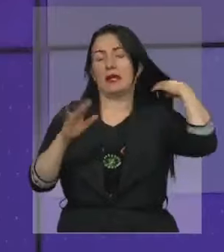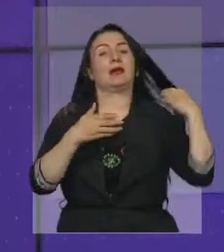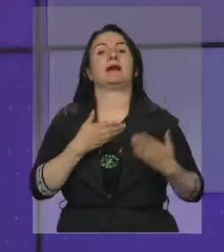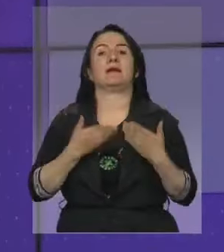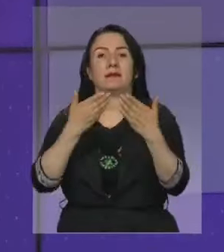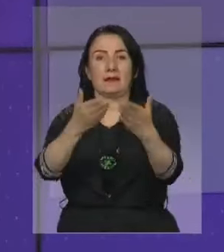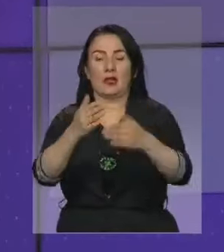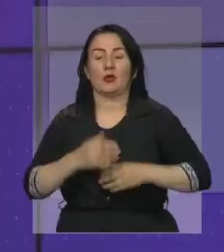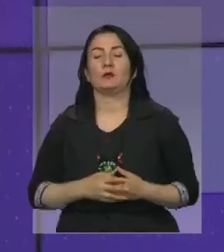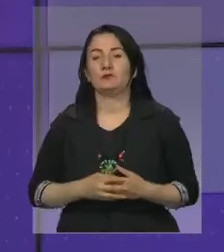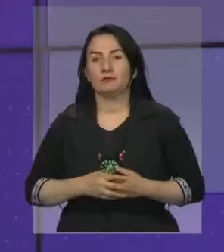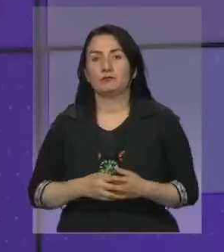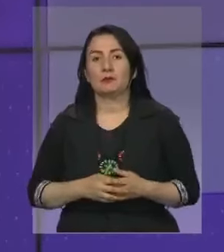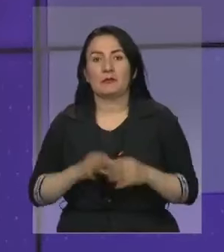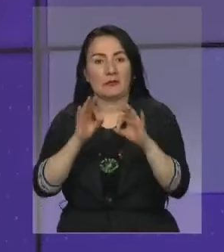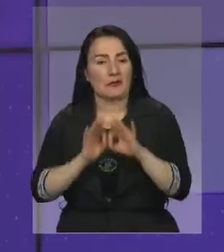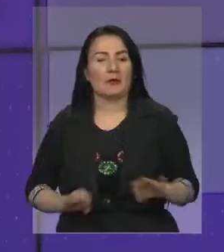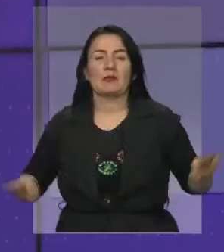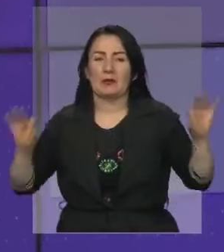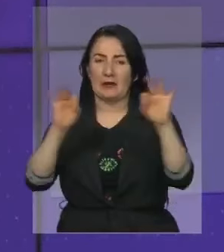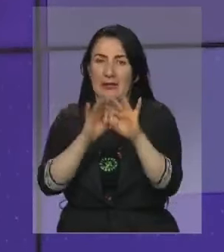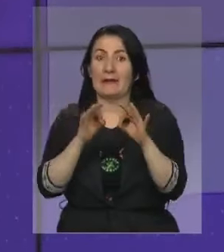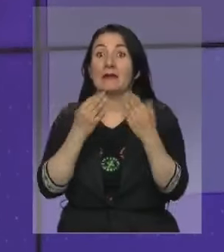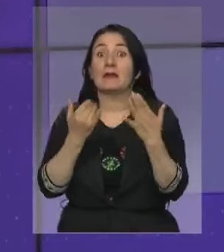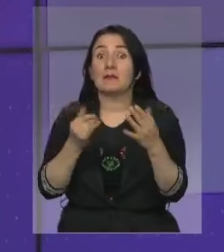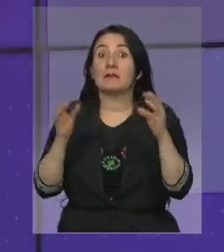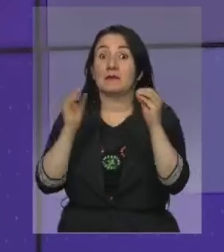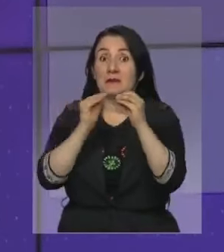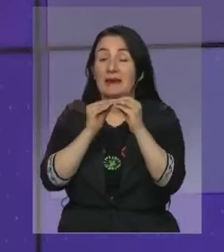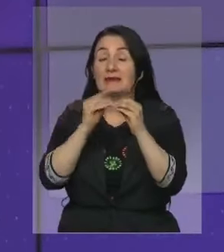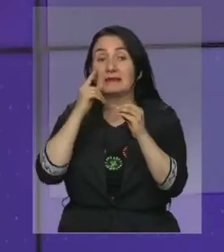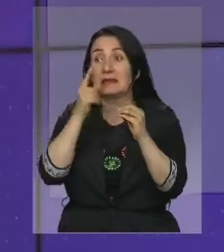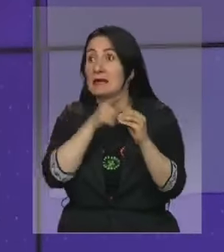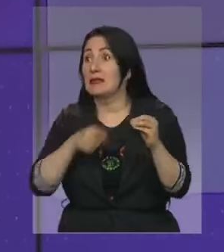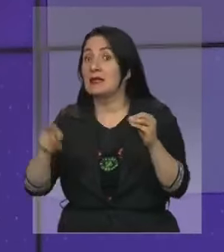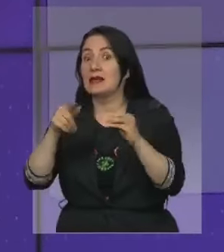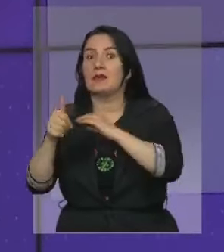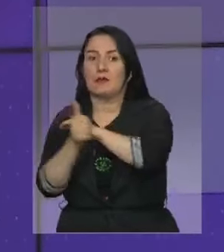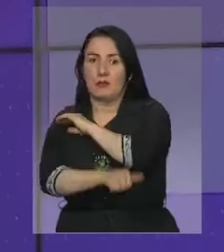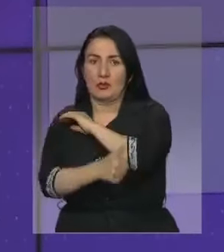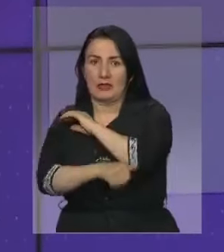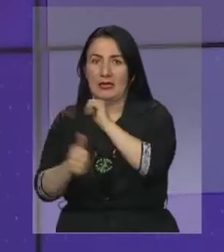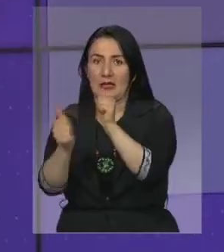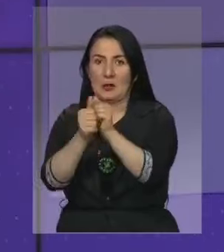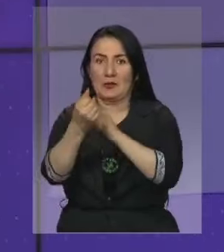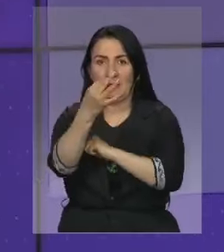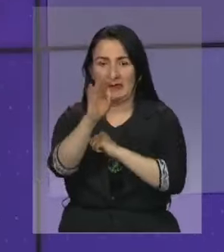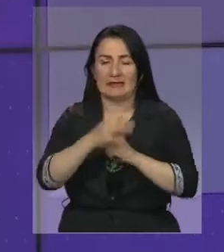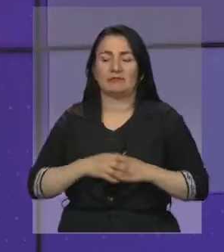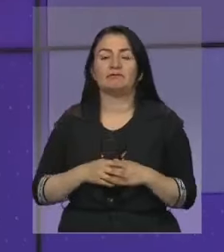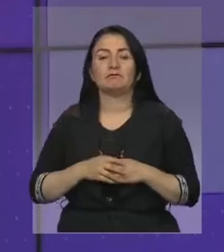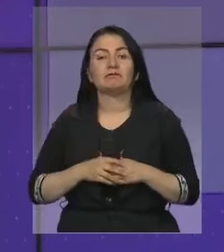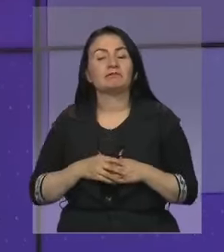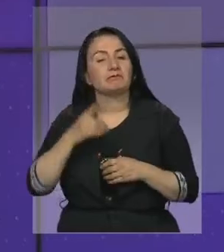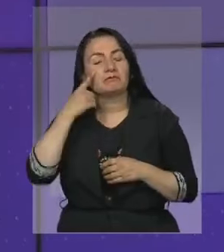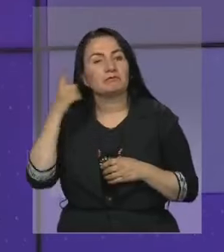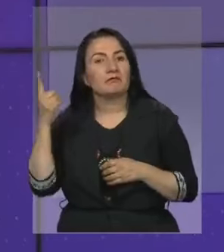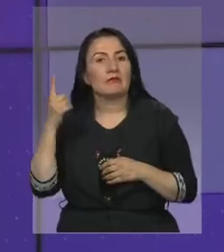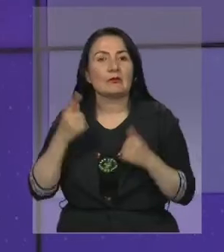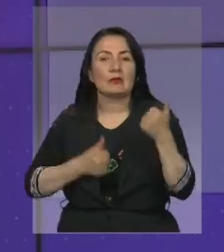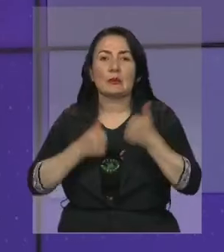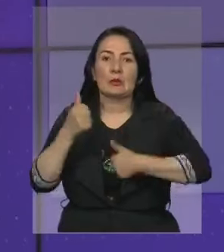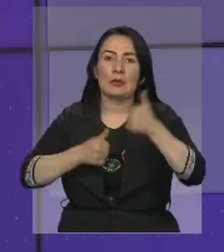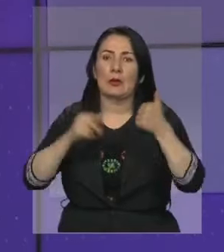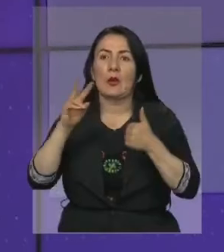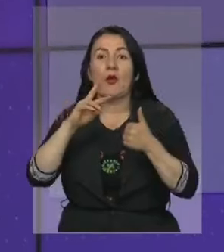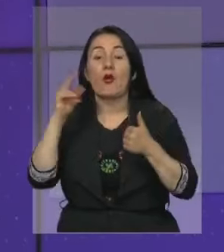entregó en este sector que es muy congestionado. Recordemos que también pasa por la avenida Boyacá con calle 13. Pero esta obra generaba expectativa y hay